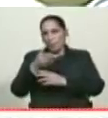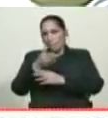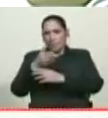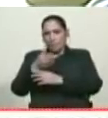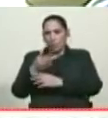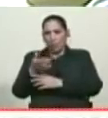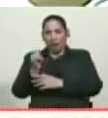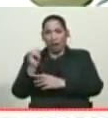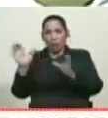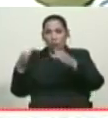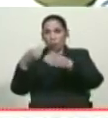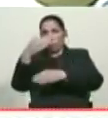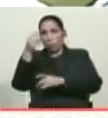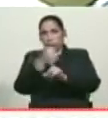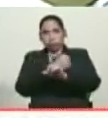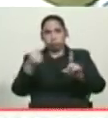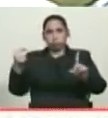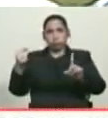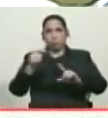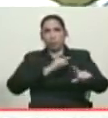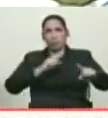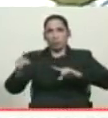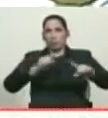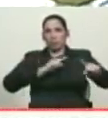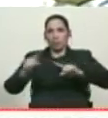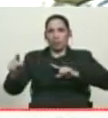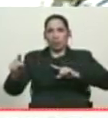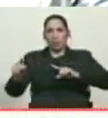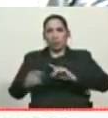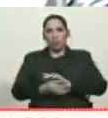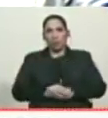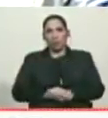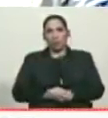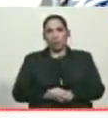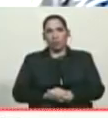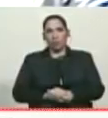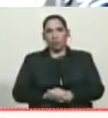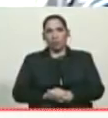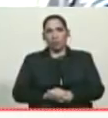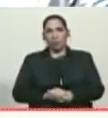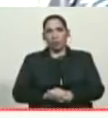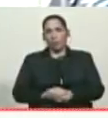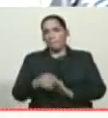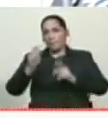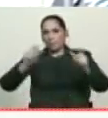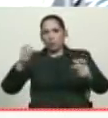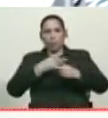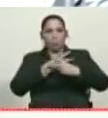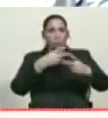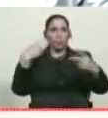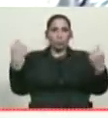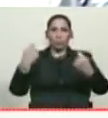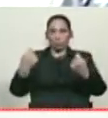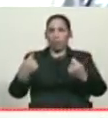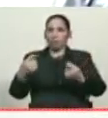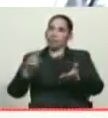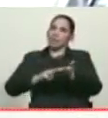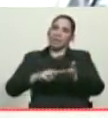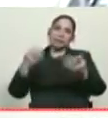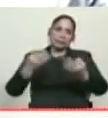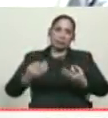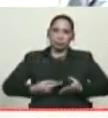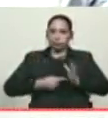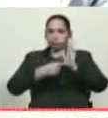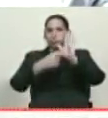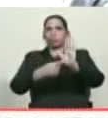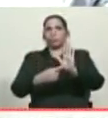grupos violentos, dirigidos por el señor Américo de Gracia, dirigidos por gente de Voluntad Popular, y la verdad va a salir, como siempre ha salido. Claro,